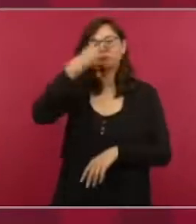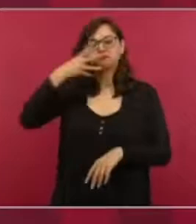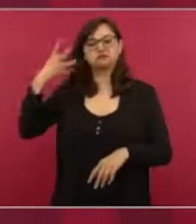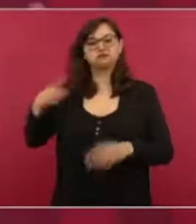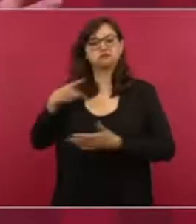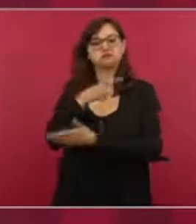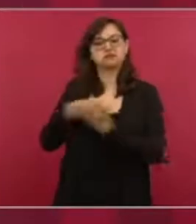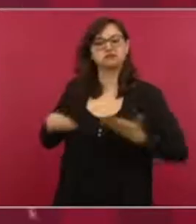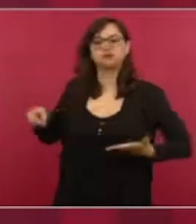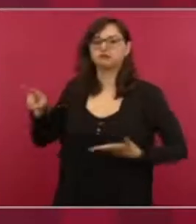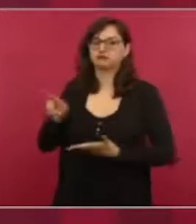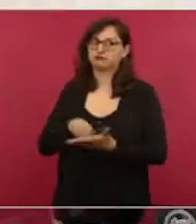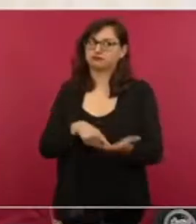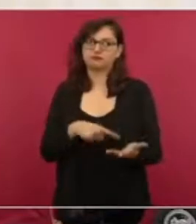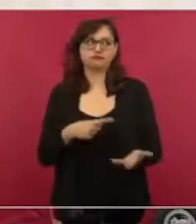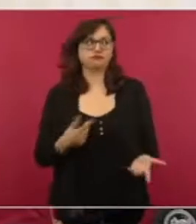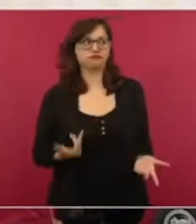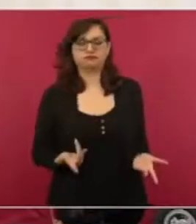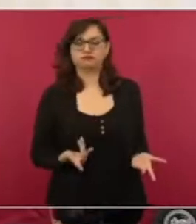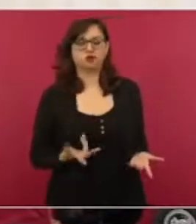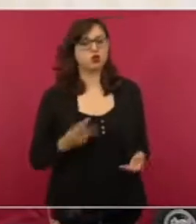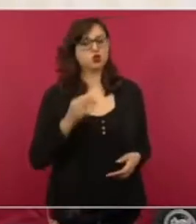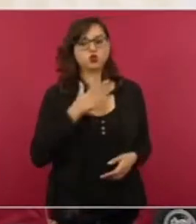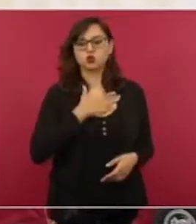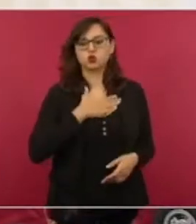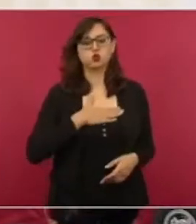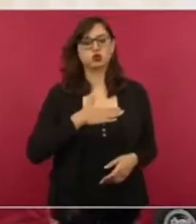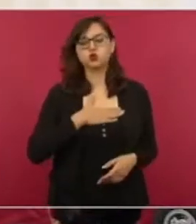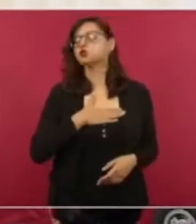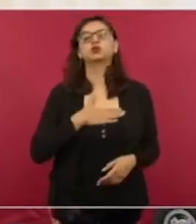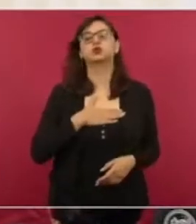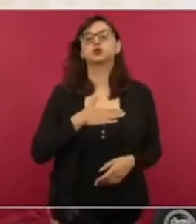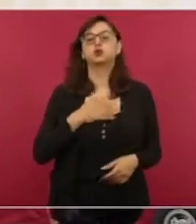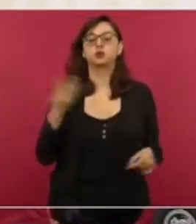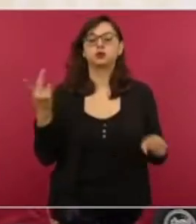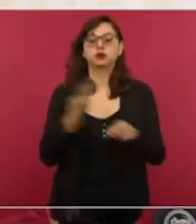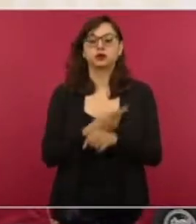se expresaron unos legisladores,